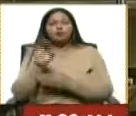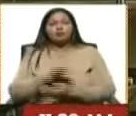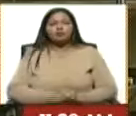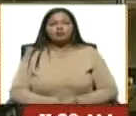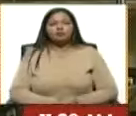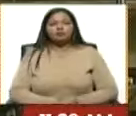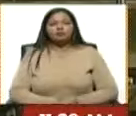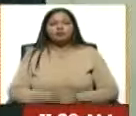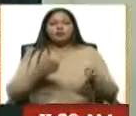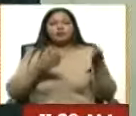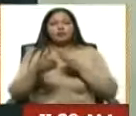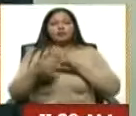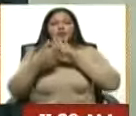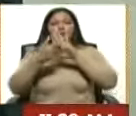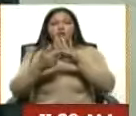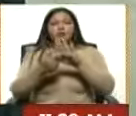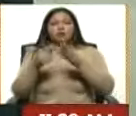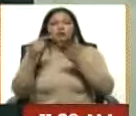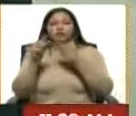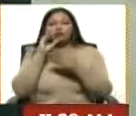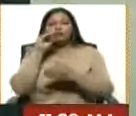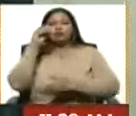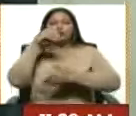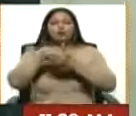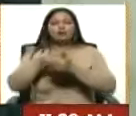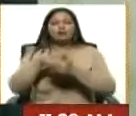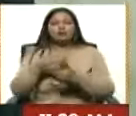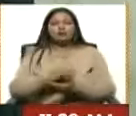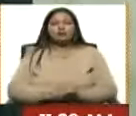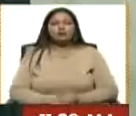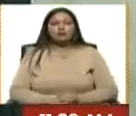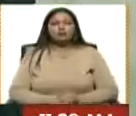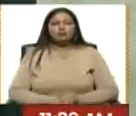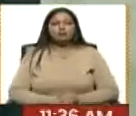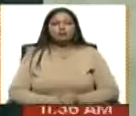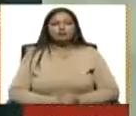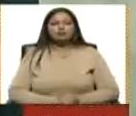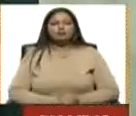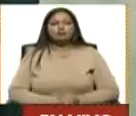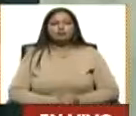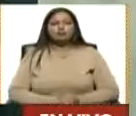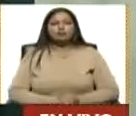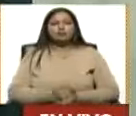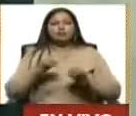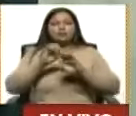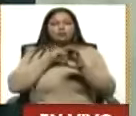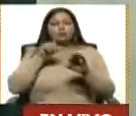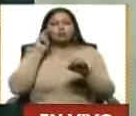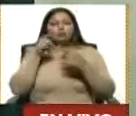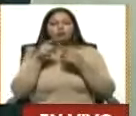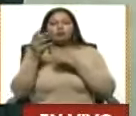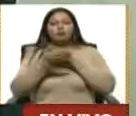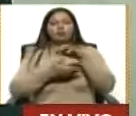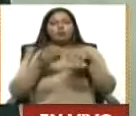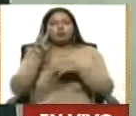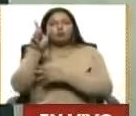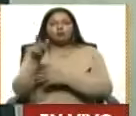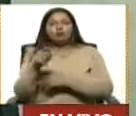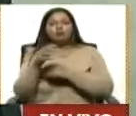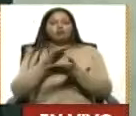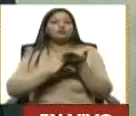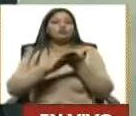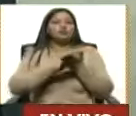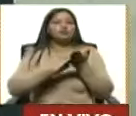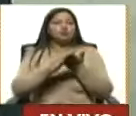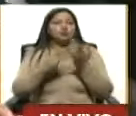Es también una muestra de no injerencia, es una muestra de que precisamente los problemas de los venezolanos los resuelven los